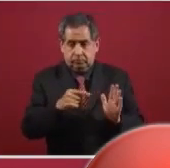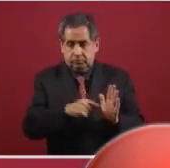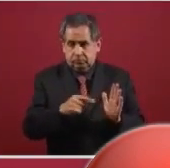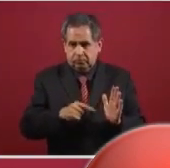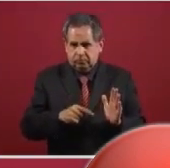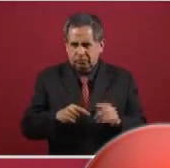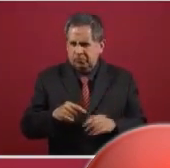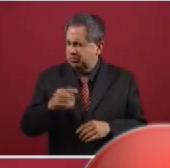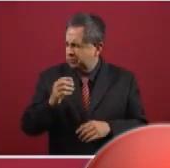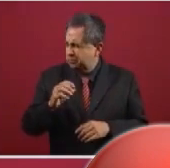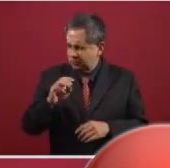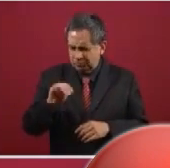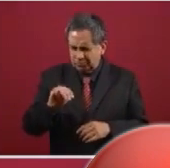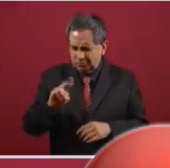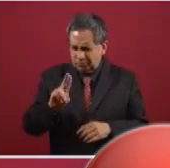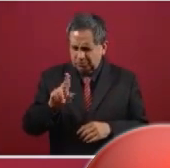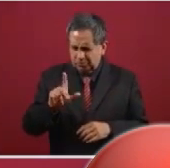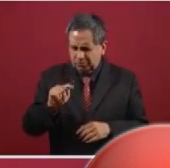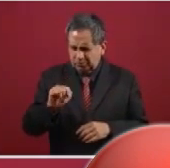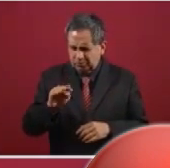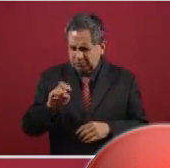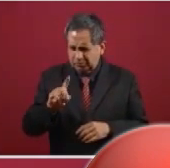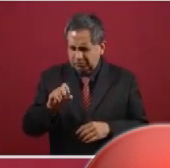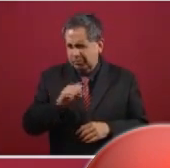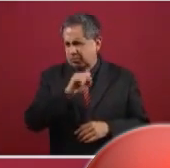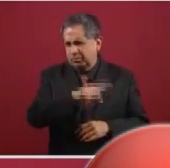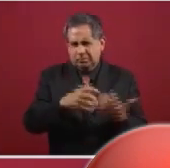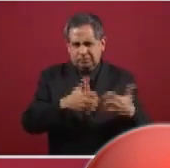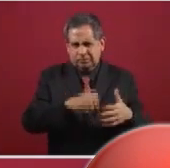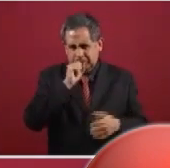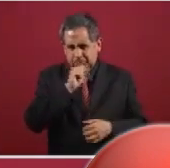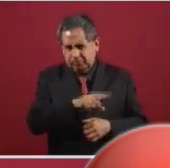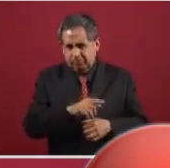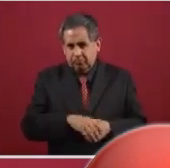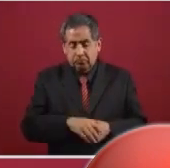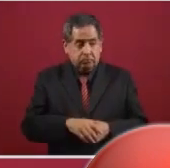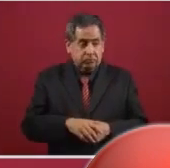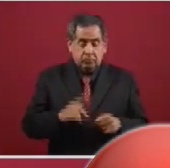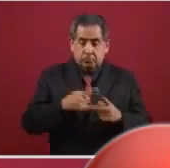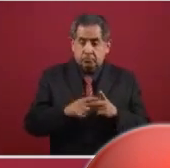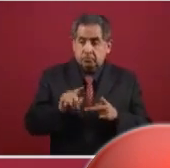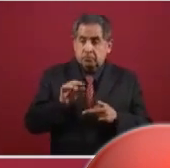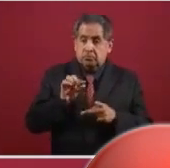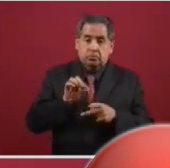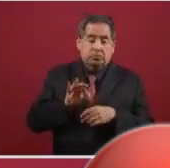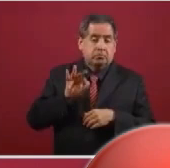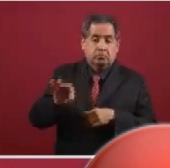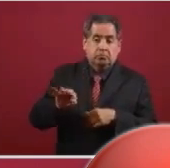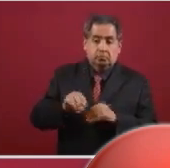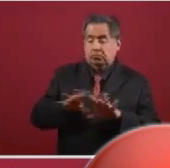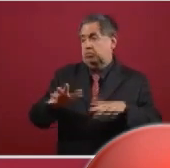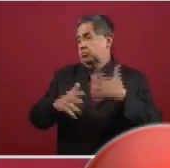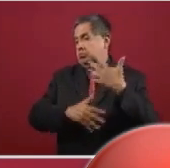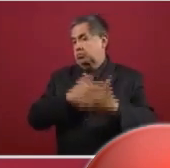o Multimedios, que es de la misma empresa, desató toda una campaña